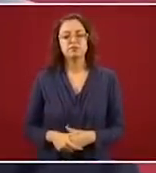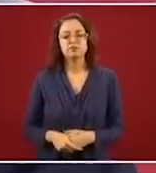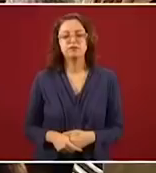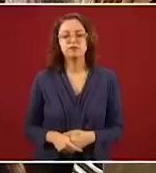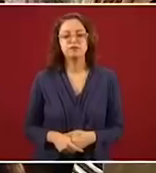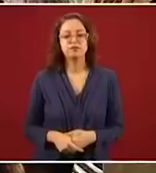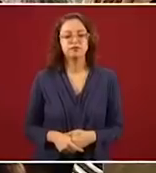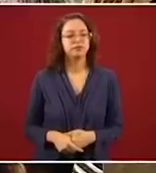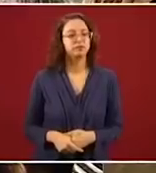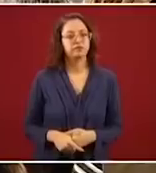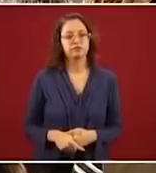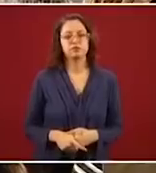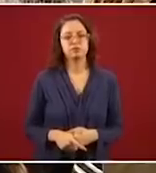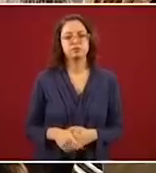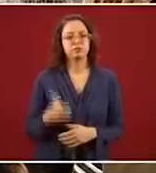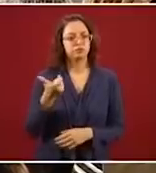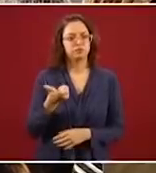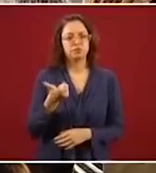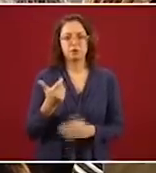en los primeros lugares.